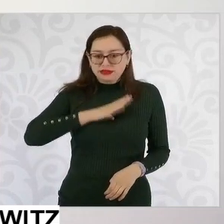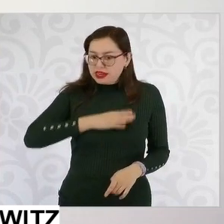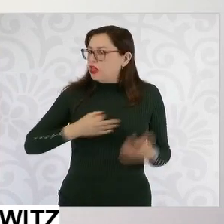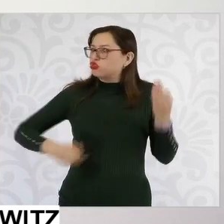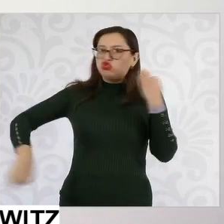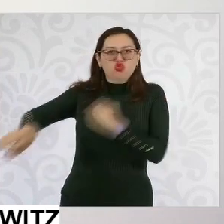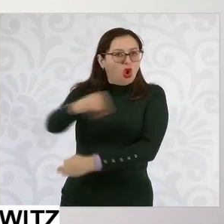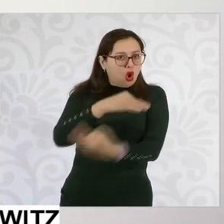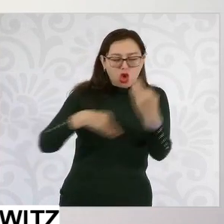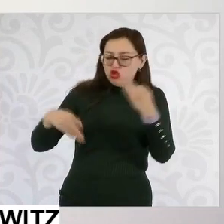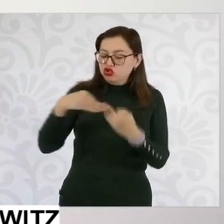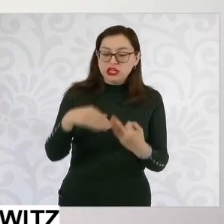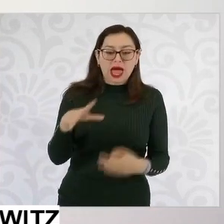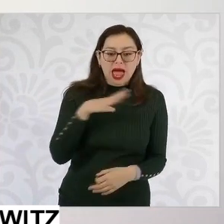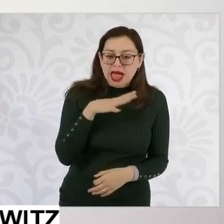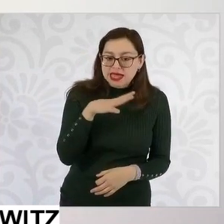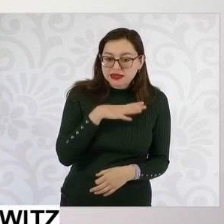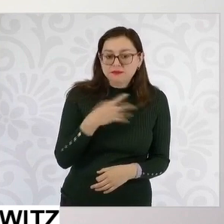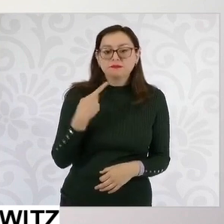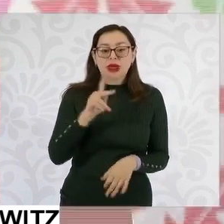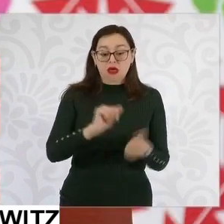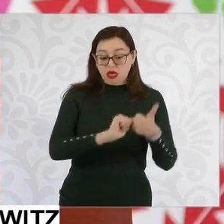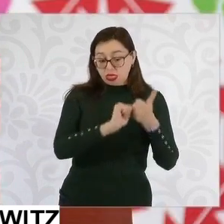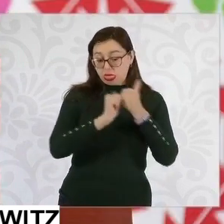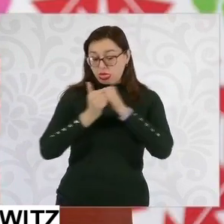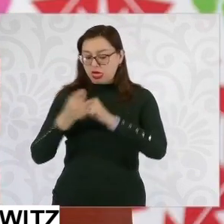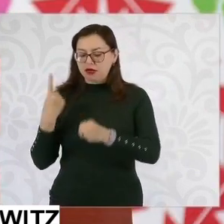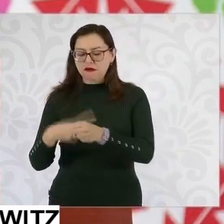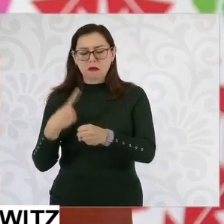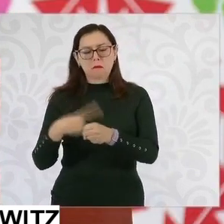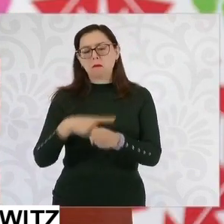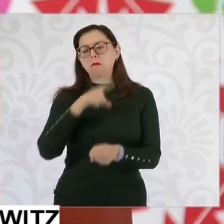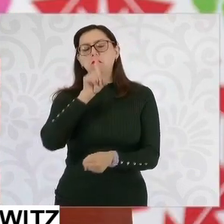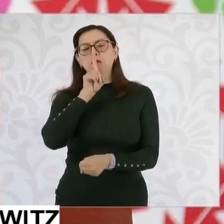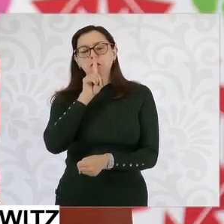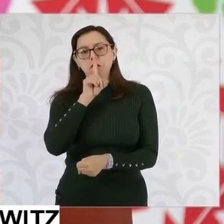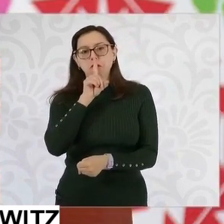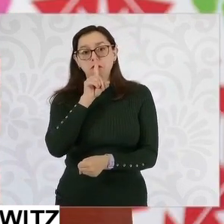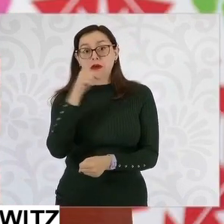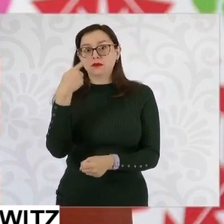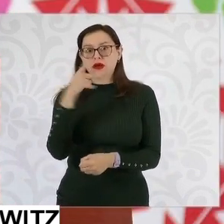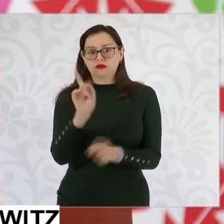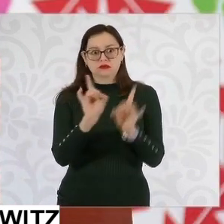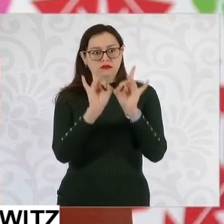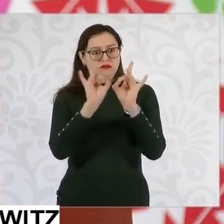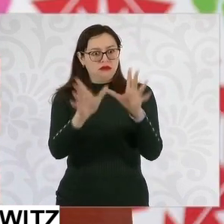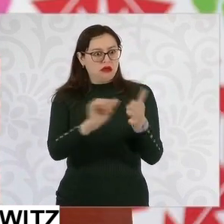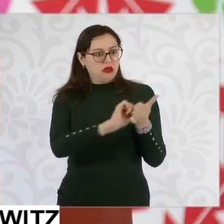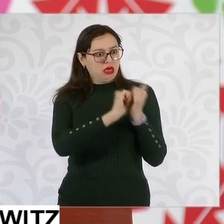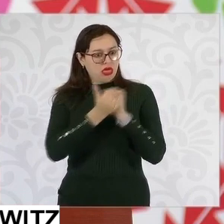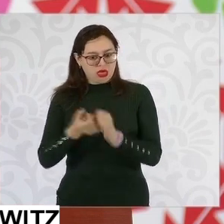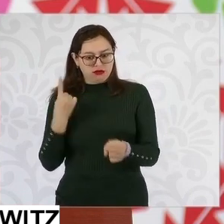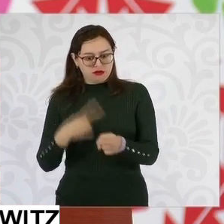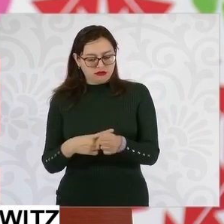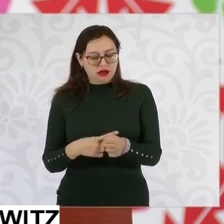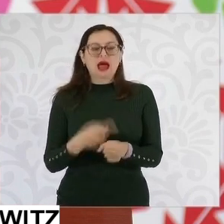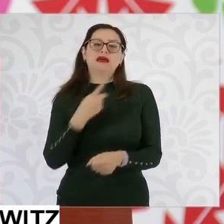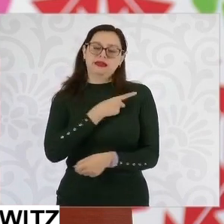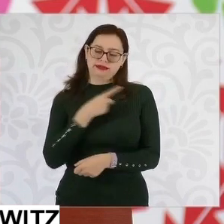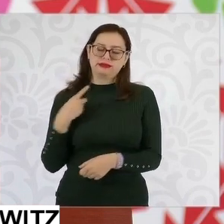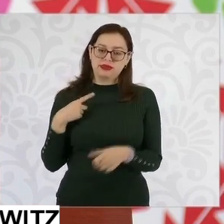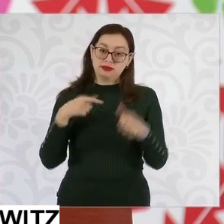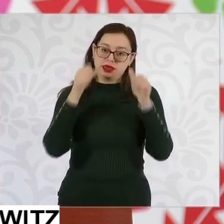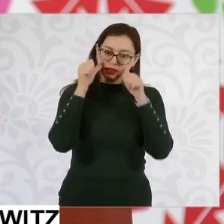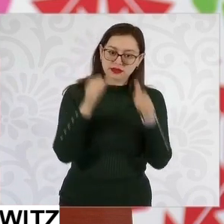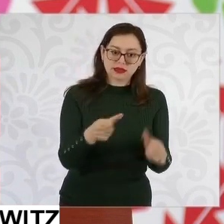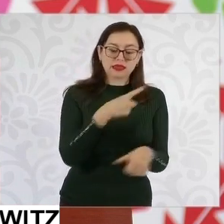enfermedad. Entonces necesitamos ver qué es lo que sucede y por eso hablaba yo de los factores de riesgo y